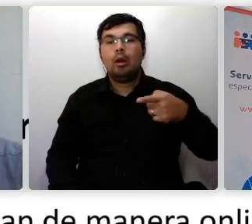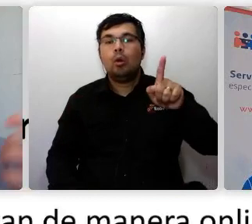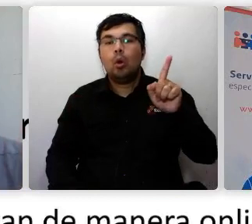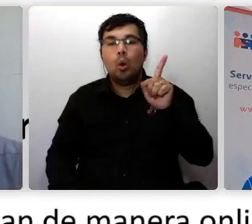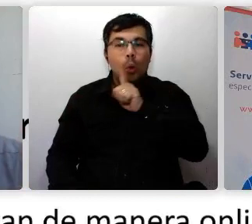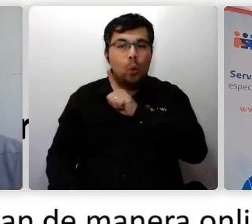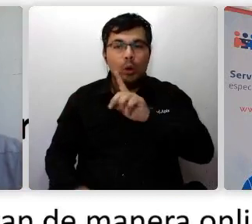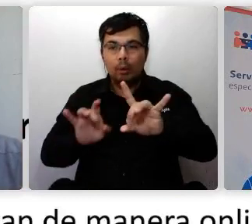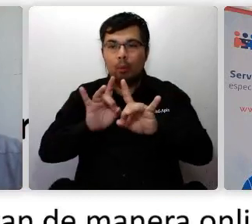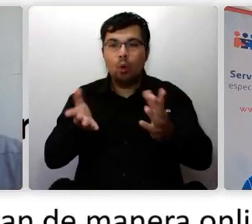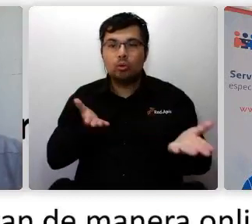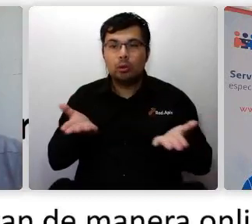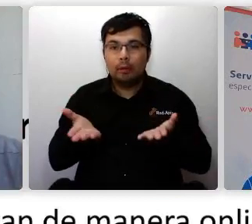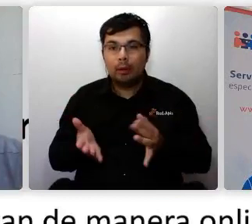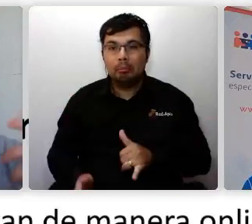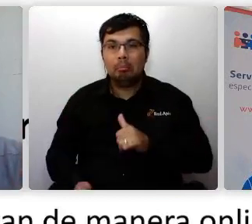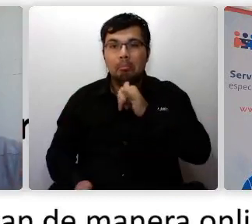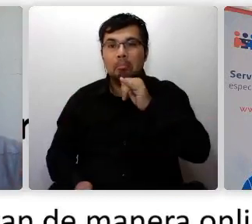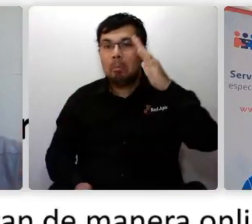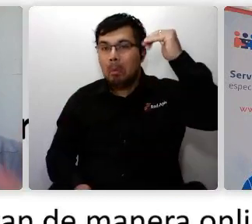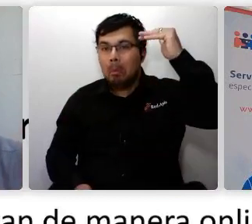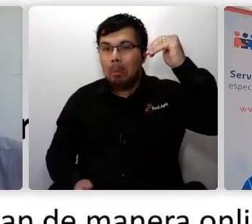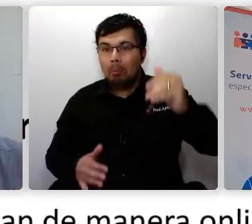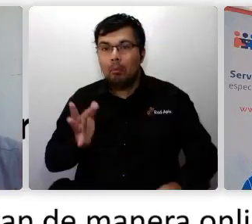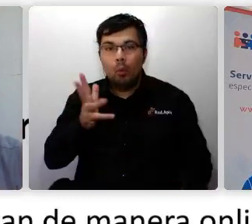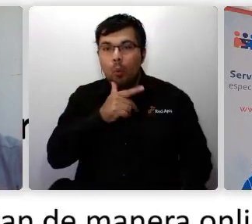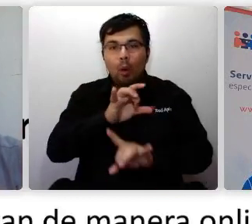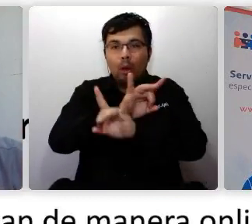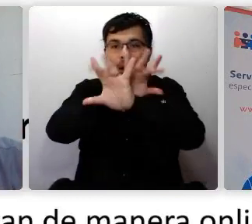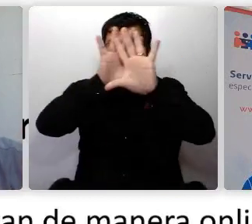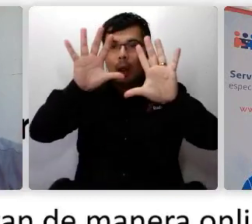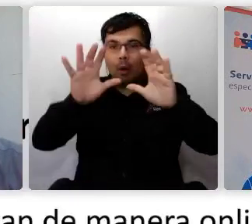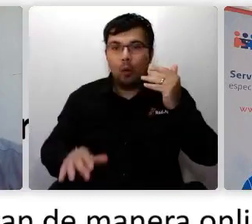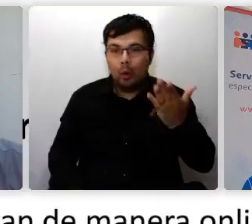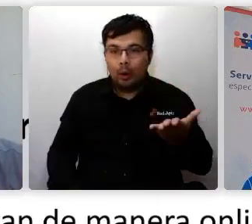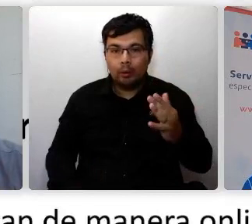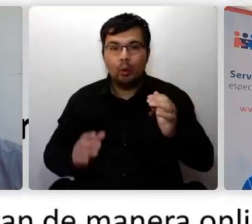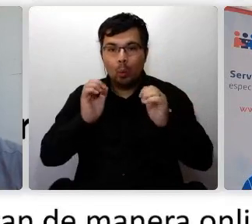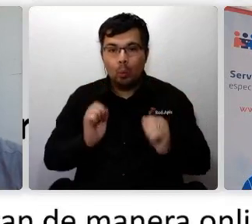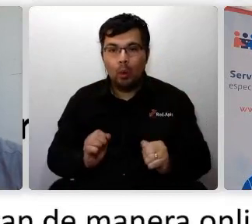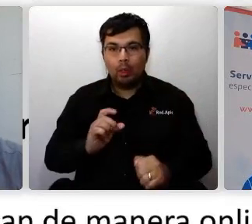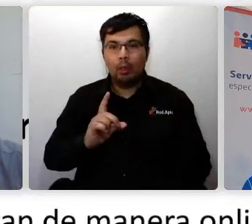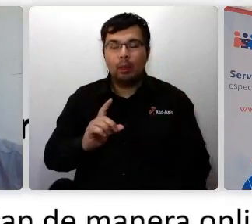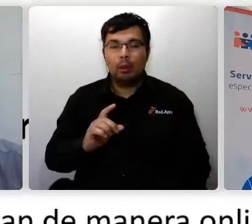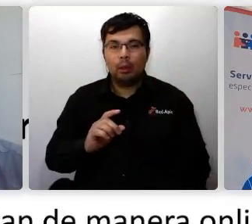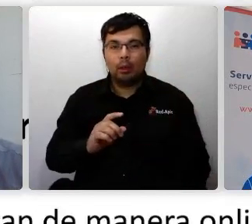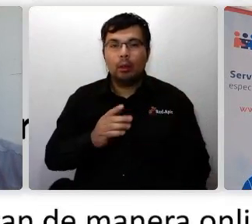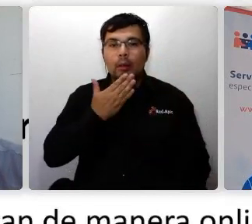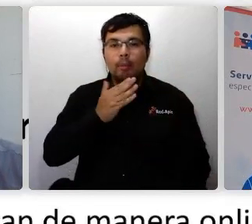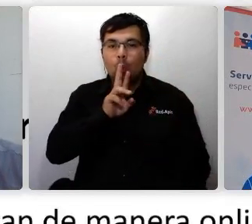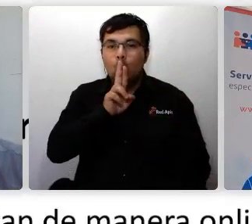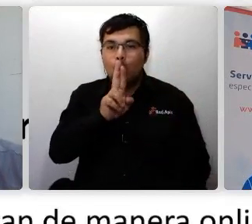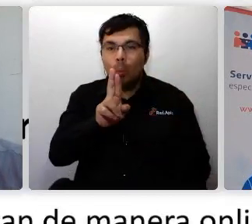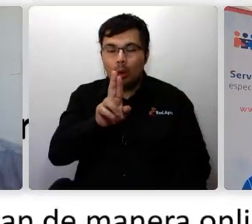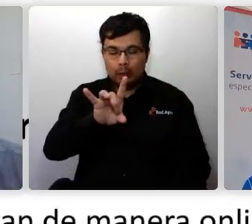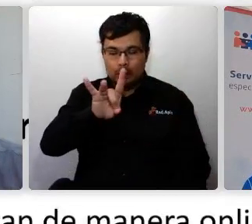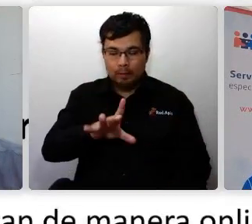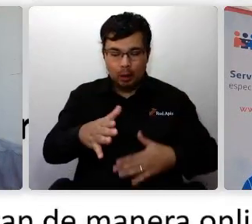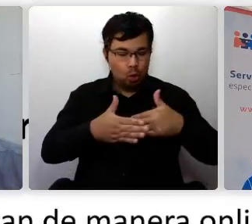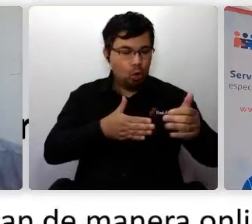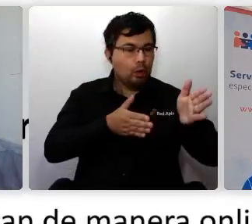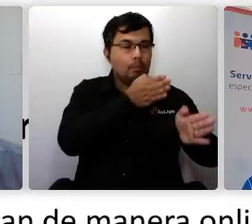claro. Mucho de eso, no lo sé y no lo tengo claro, también tiene cabida a poder tener una respuesta de justamente saber dónde poder